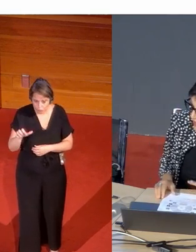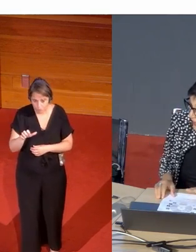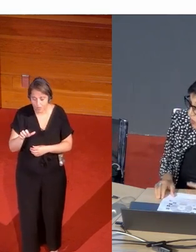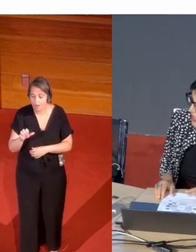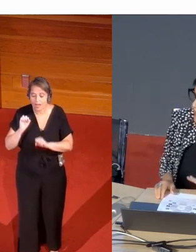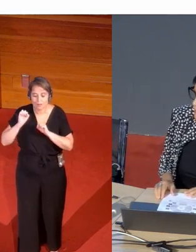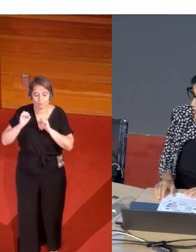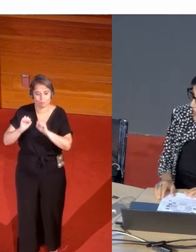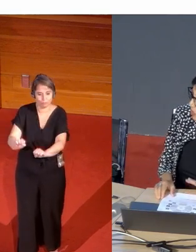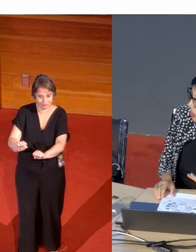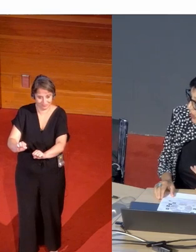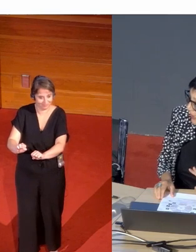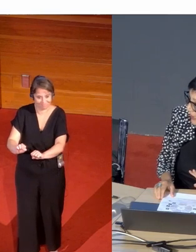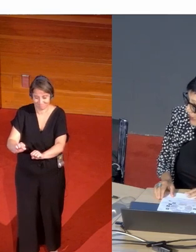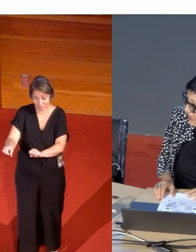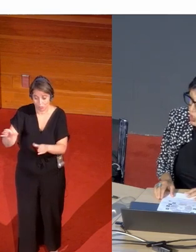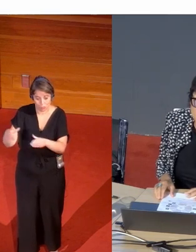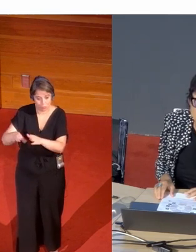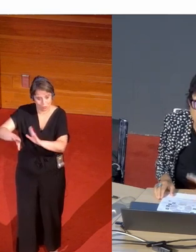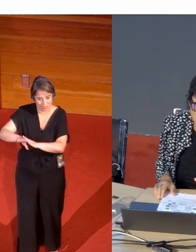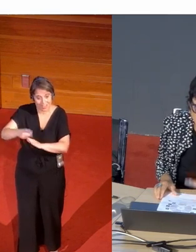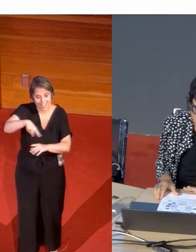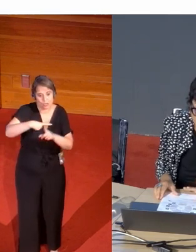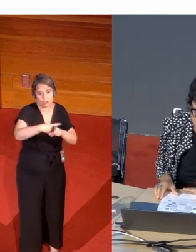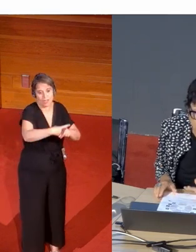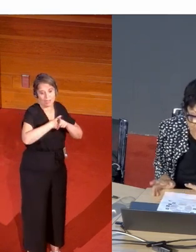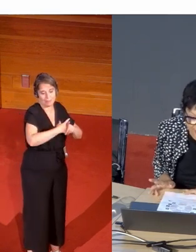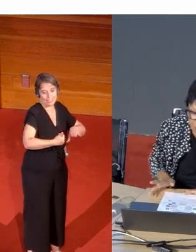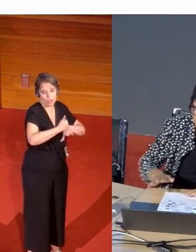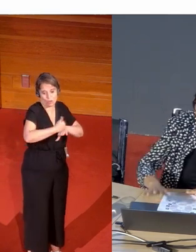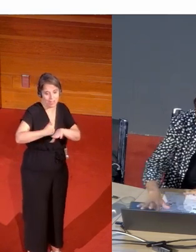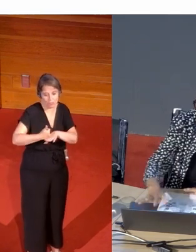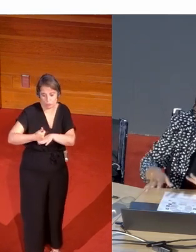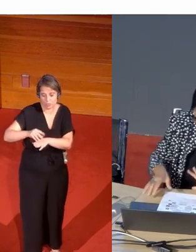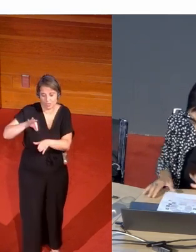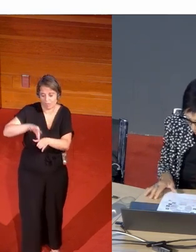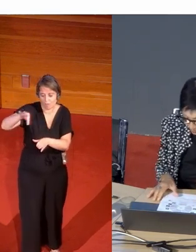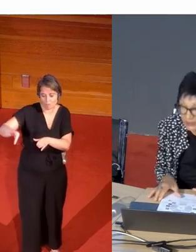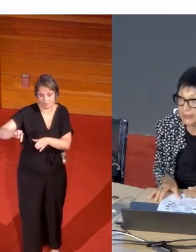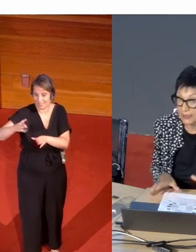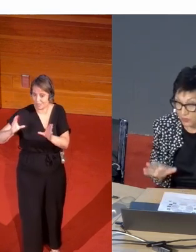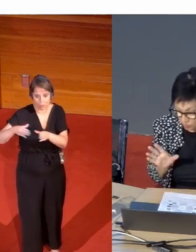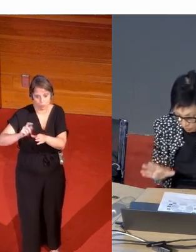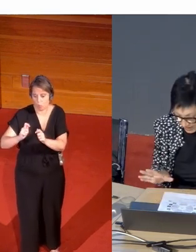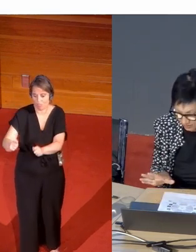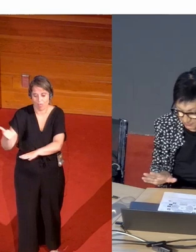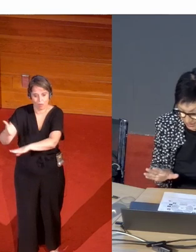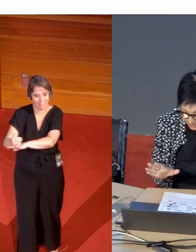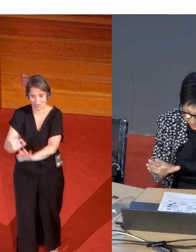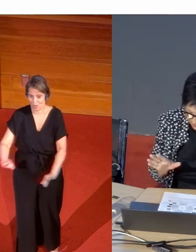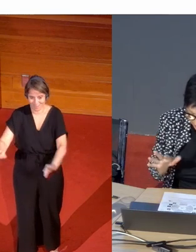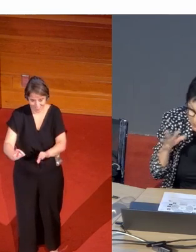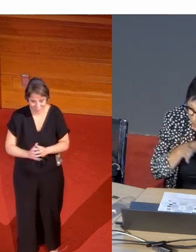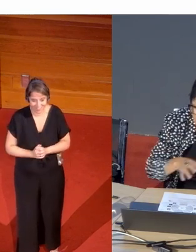el cordón sanitario y se han repartido entre ellos los cargos y han dejado fuera el tercer grupo con lo